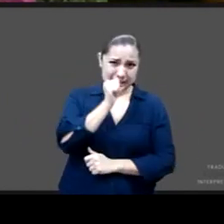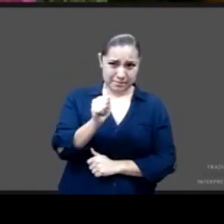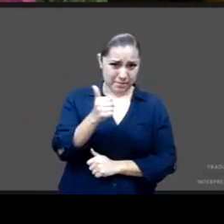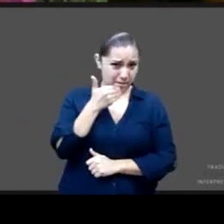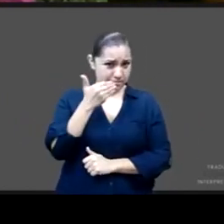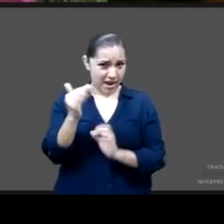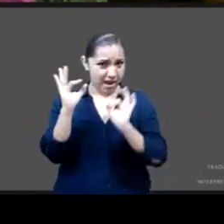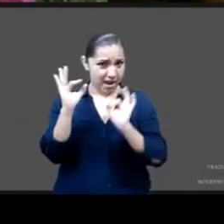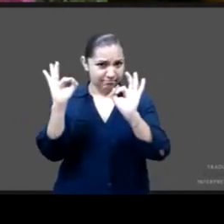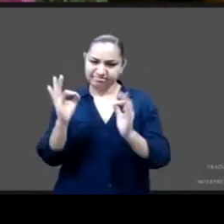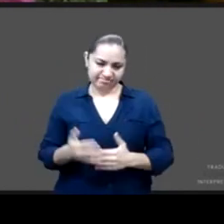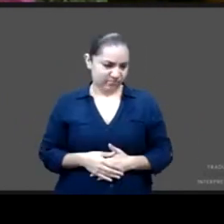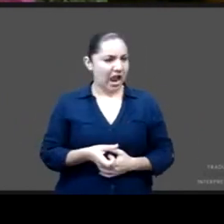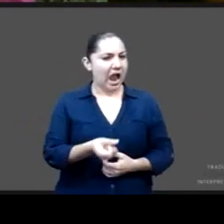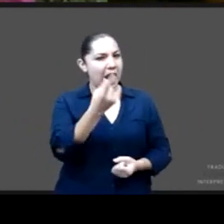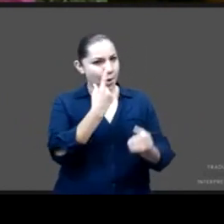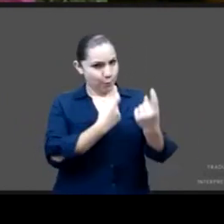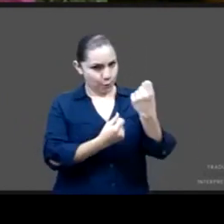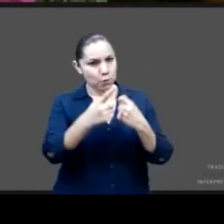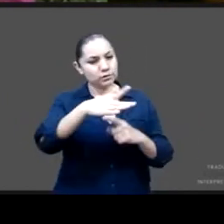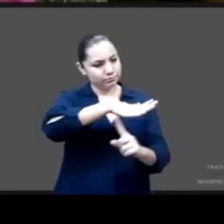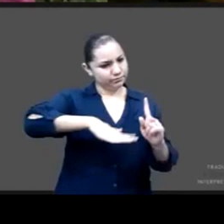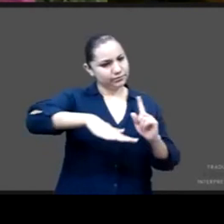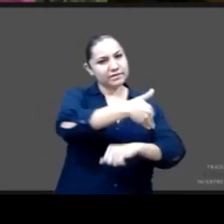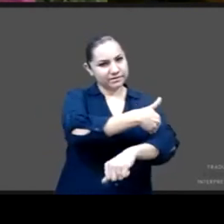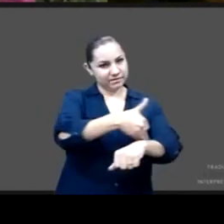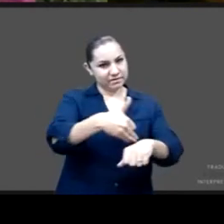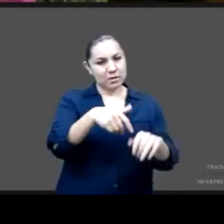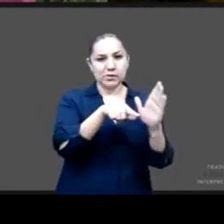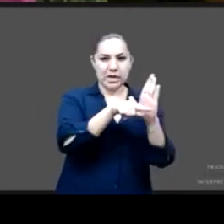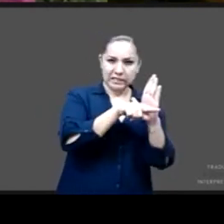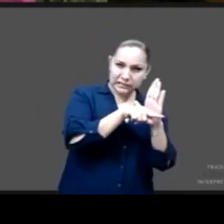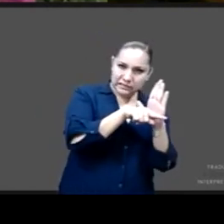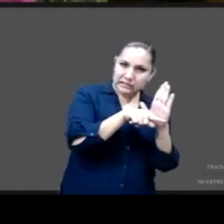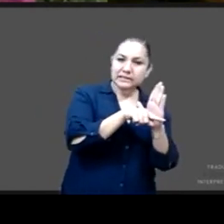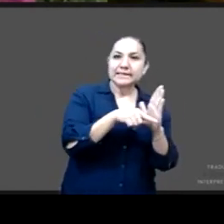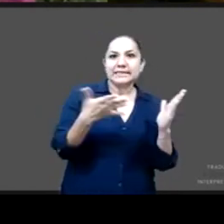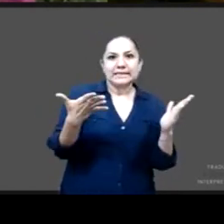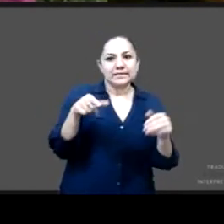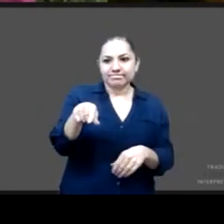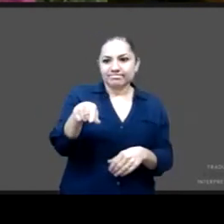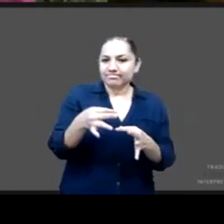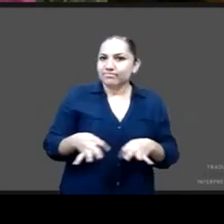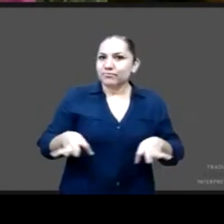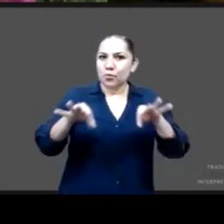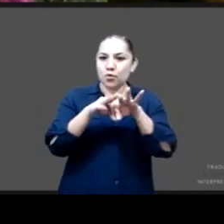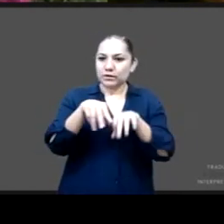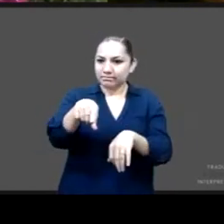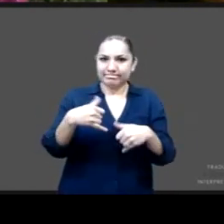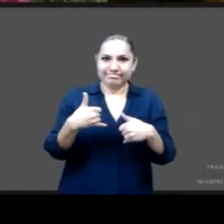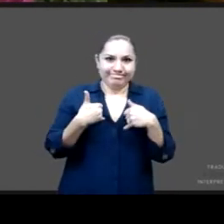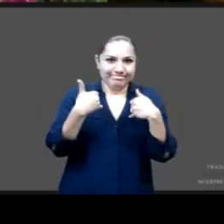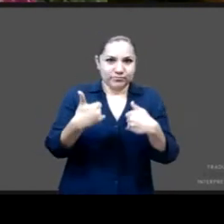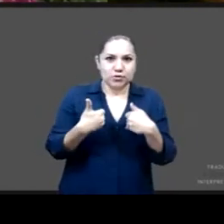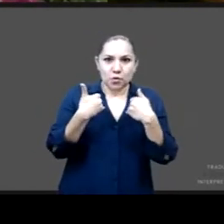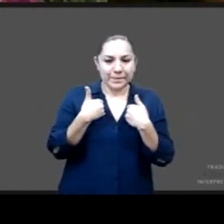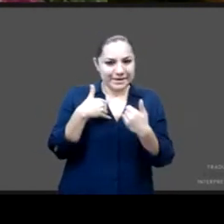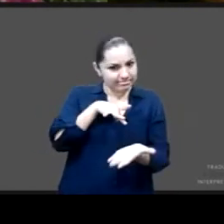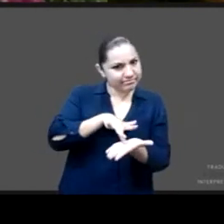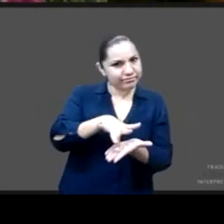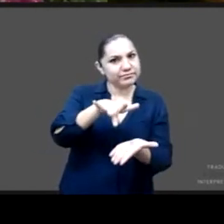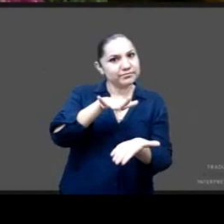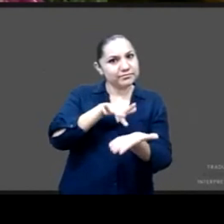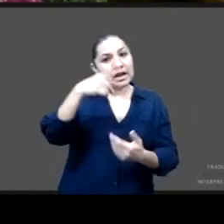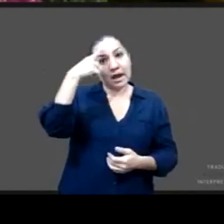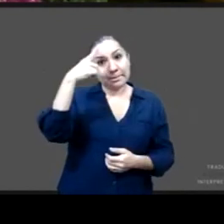trabajamos mucho por ayudar al joven a ir avanzando y sobre todo de crearle unas redes sustitutas cuando el problema